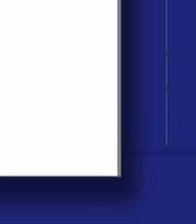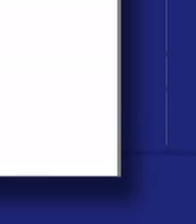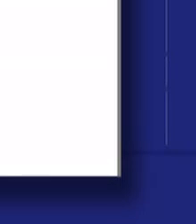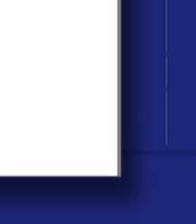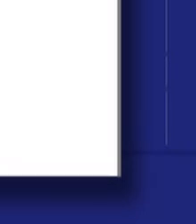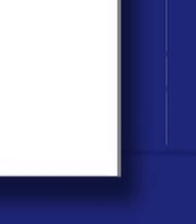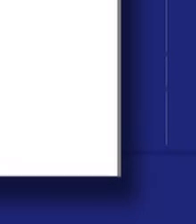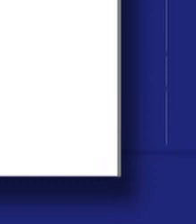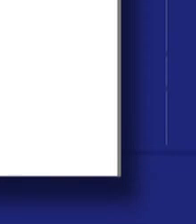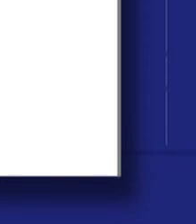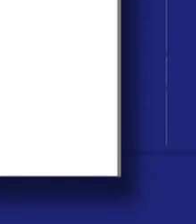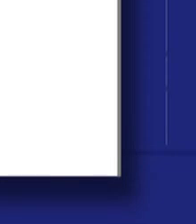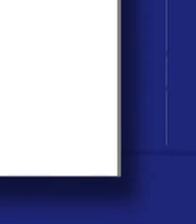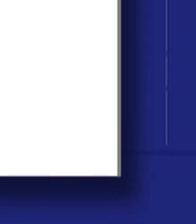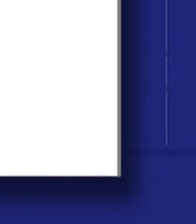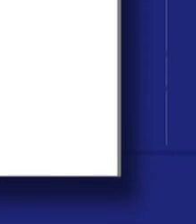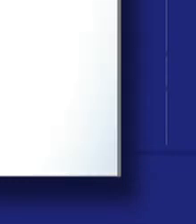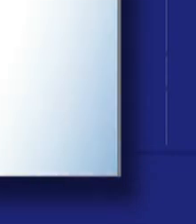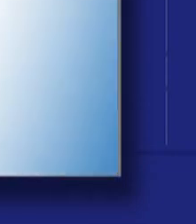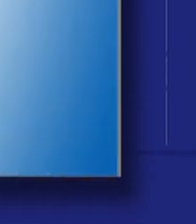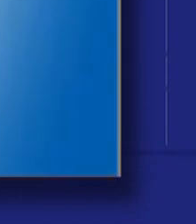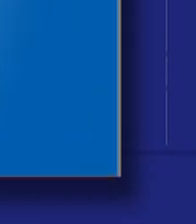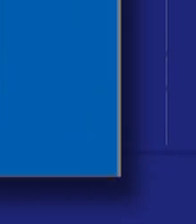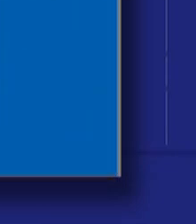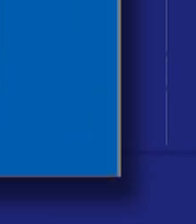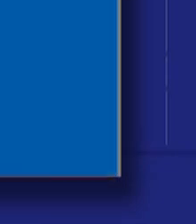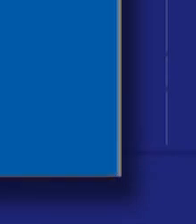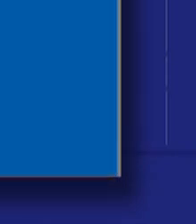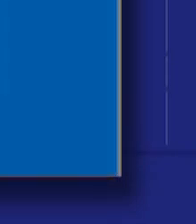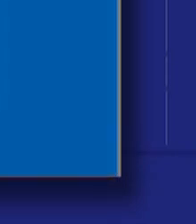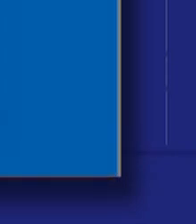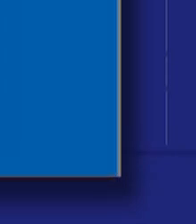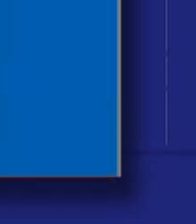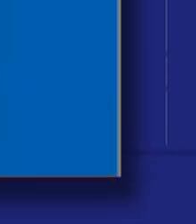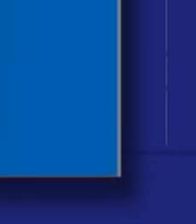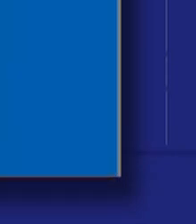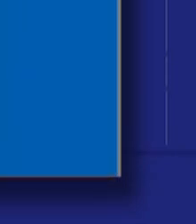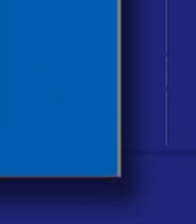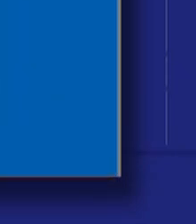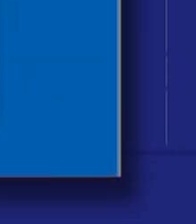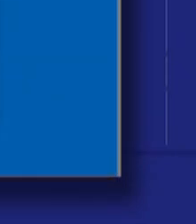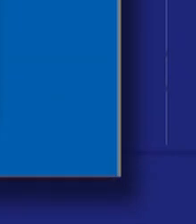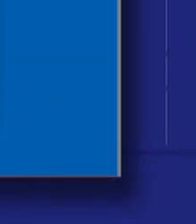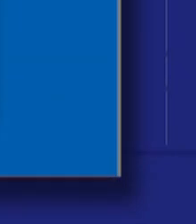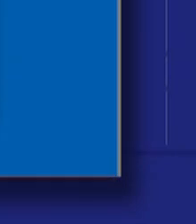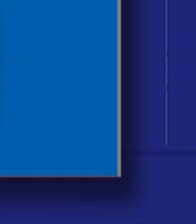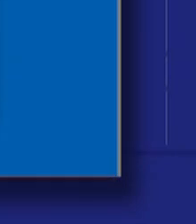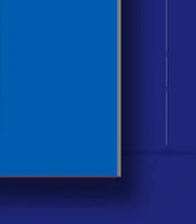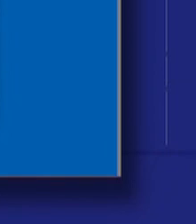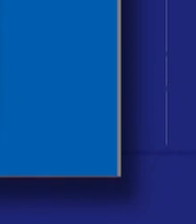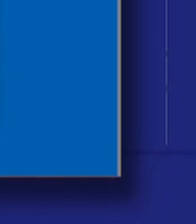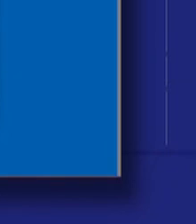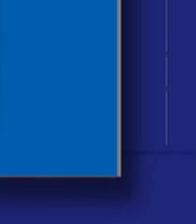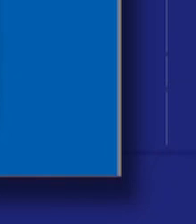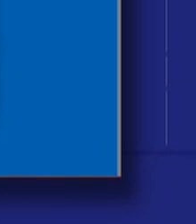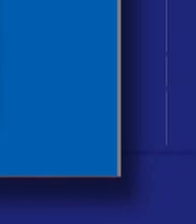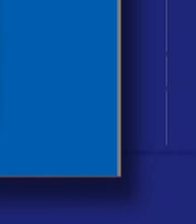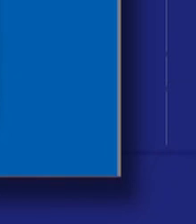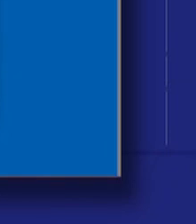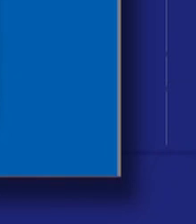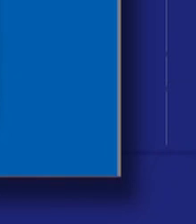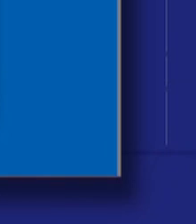de ellas es TUCMAX, un juego educativo que permite la práctica de operaciones aritméticas sencillas tales como suma,